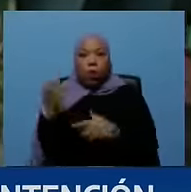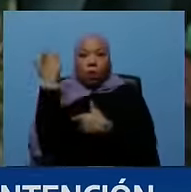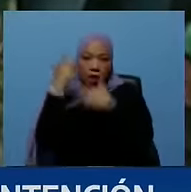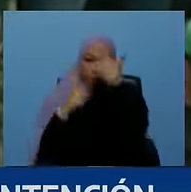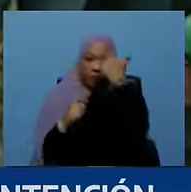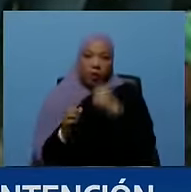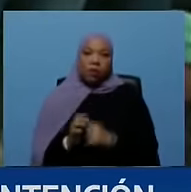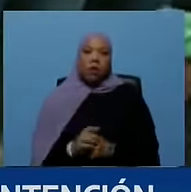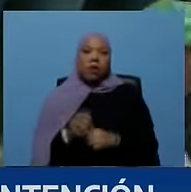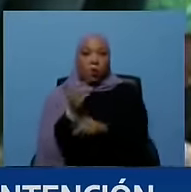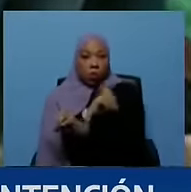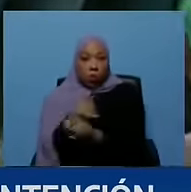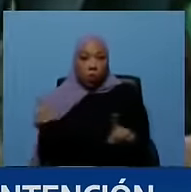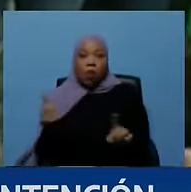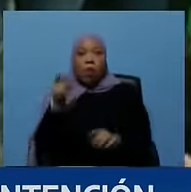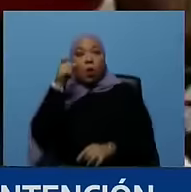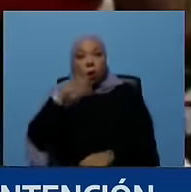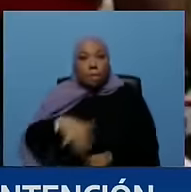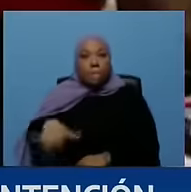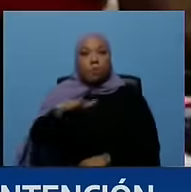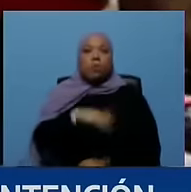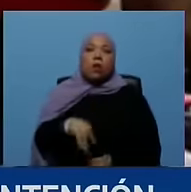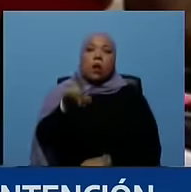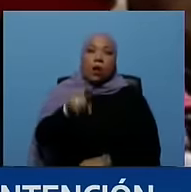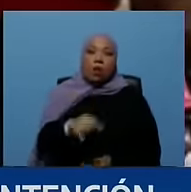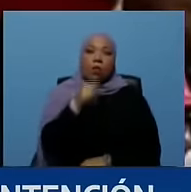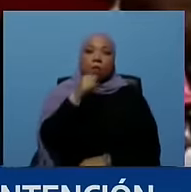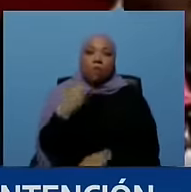chavista, democrático y popular.